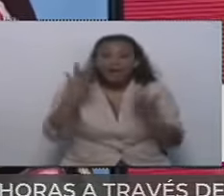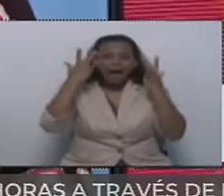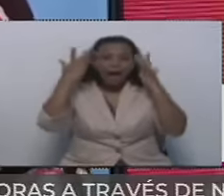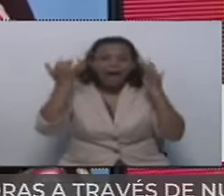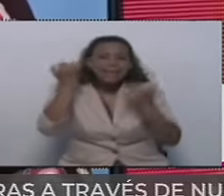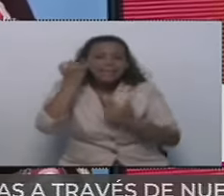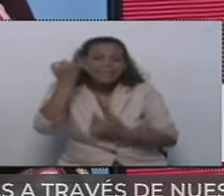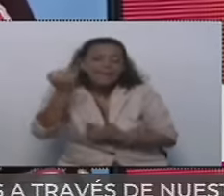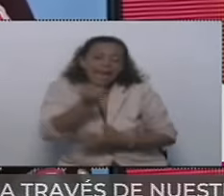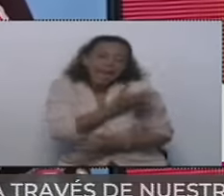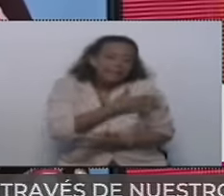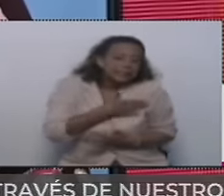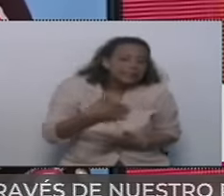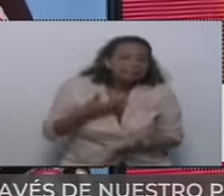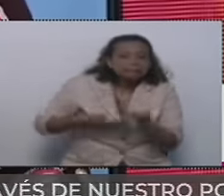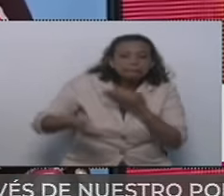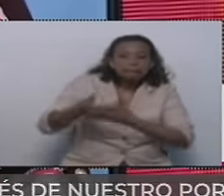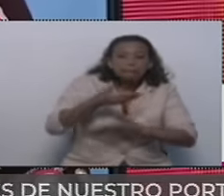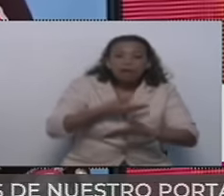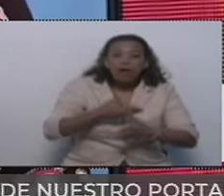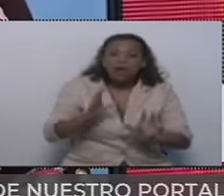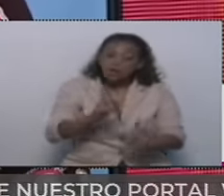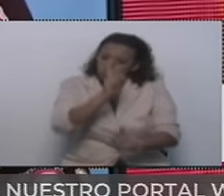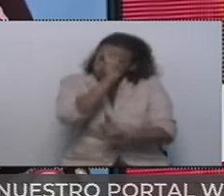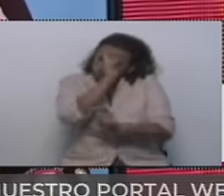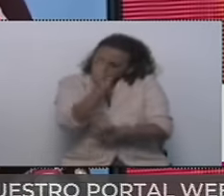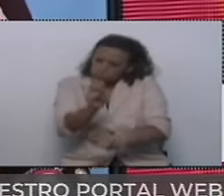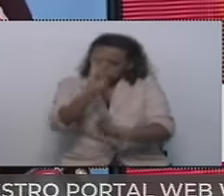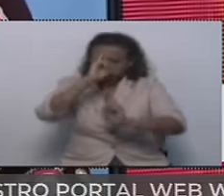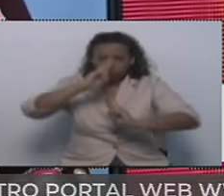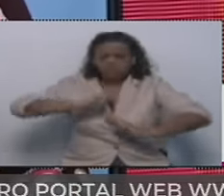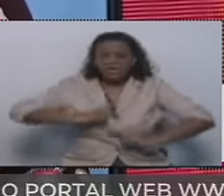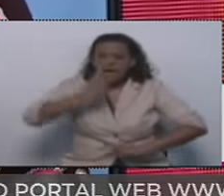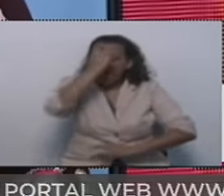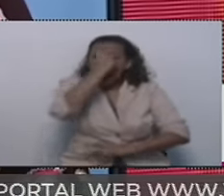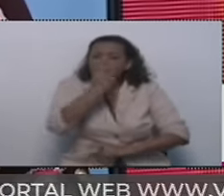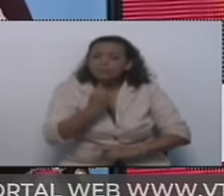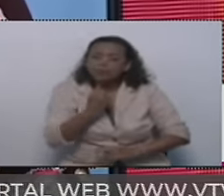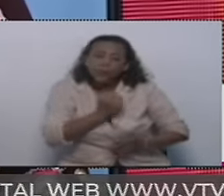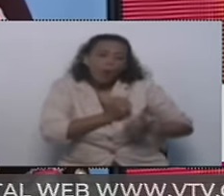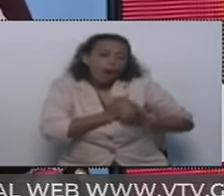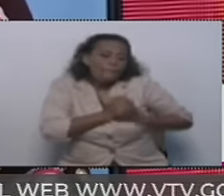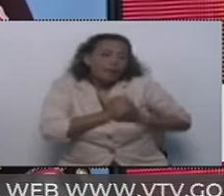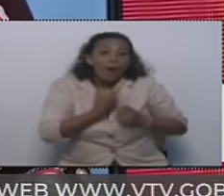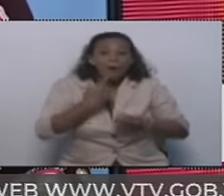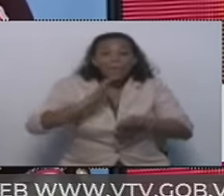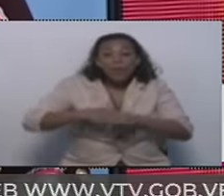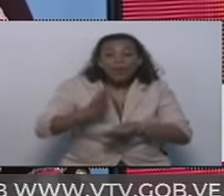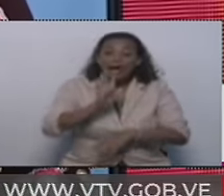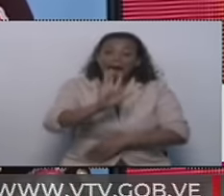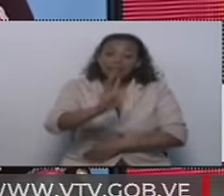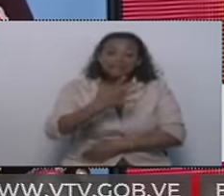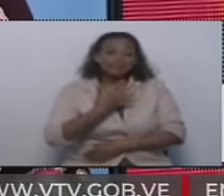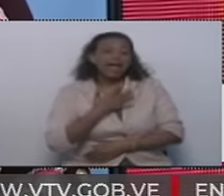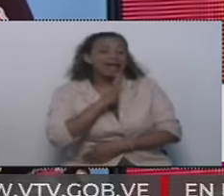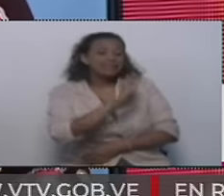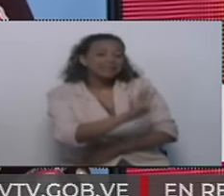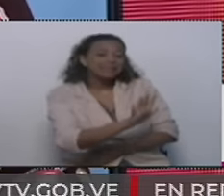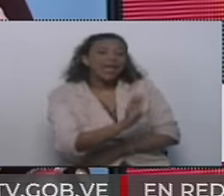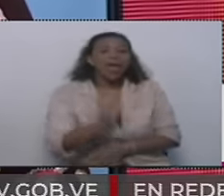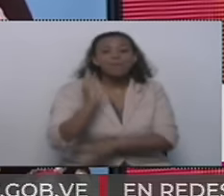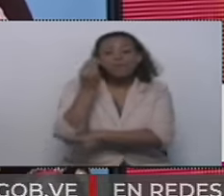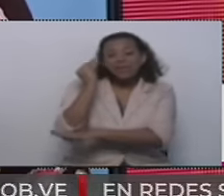ilusiones, deseos. Y con mucho respeto, y nos caracteriza lo amoroso. Por eso es que nos denominamos y nos